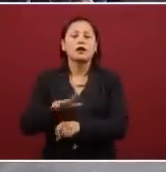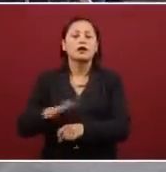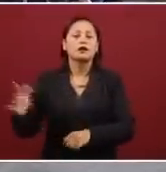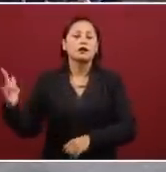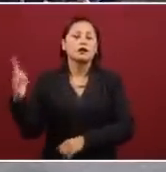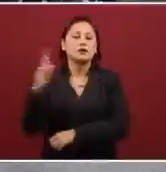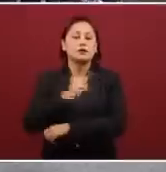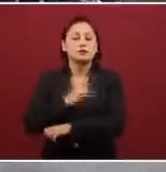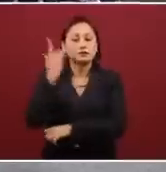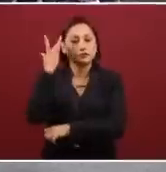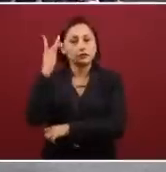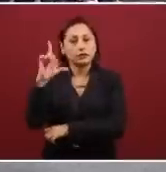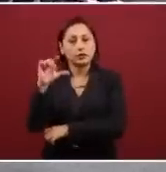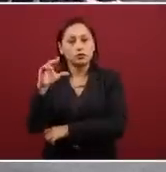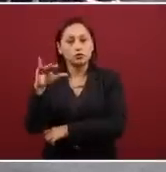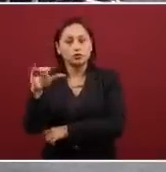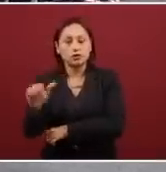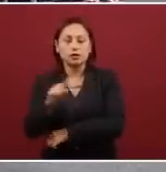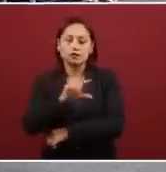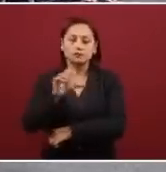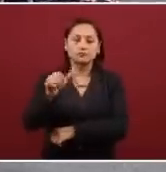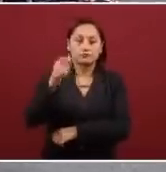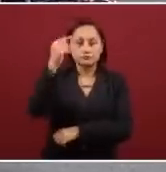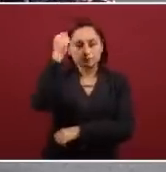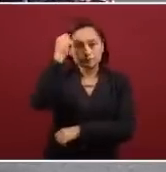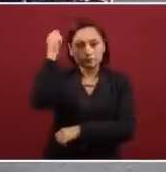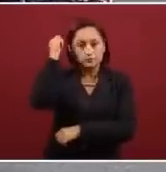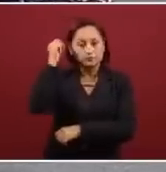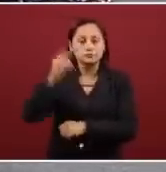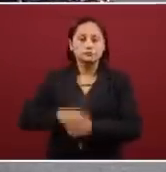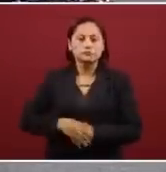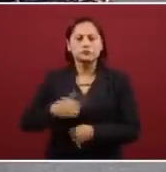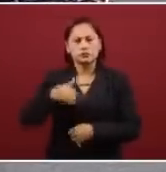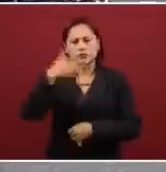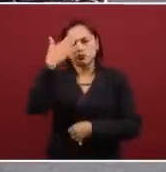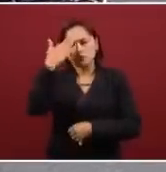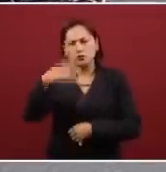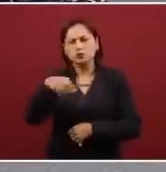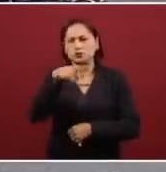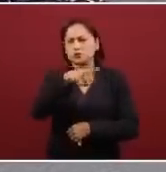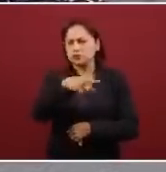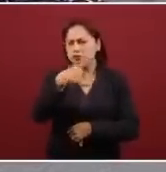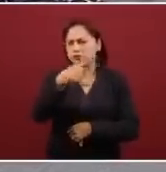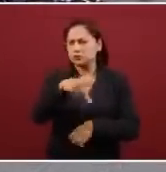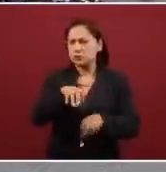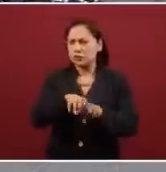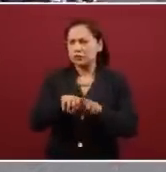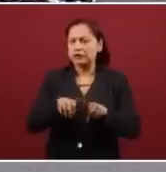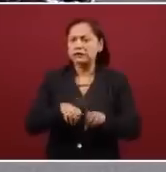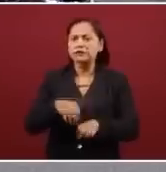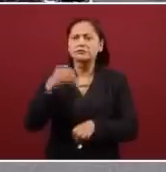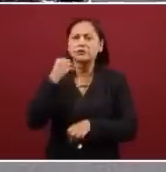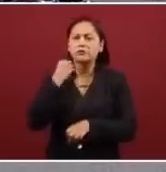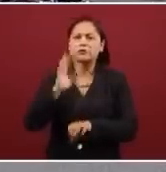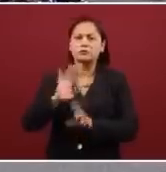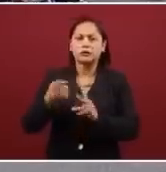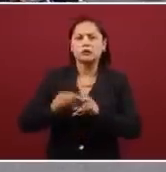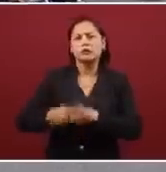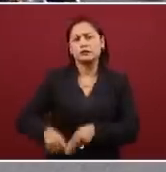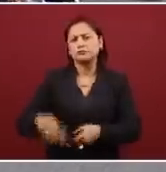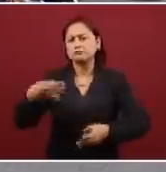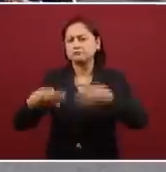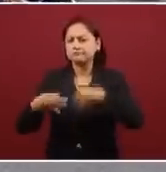Texcoco. Su gobierno sé que ya empezó una impugnación de esos amparos. ¿Cuál es la ruta para echar abajo esos